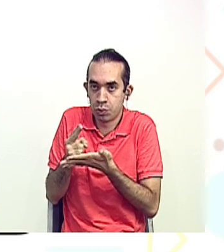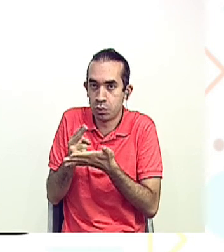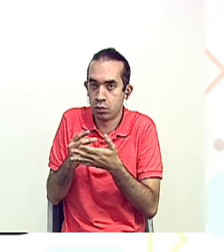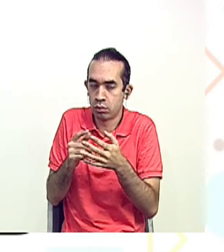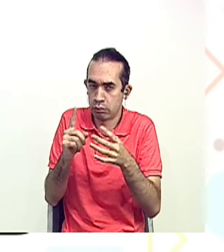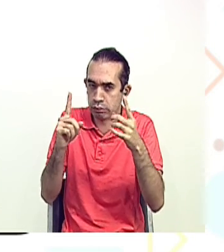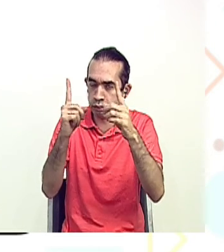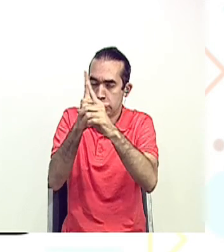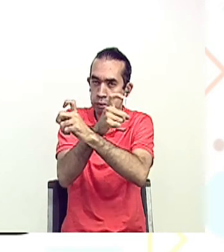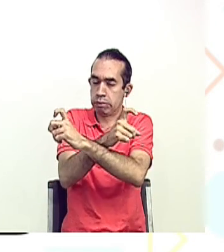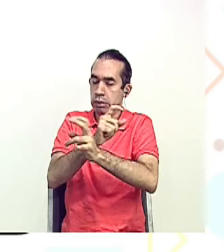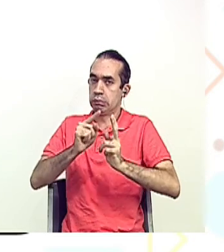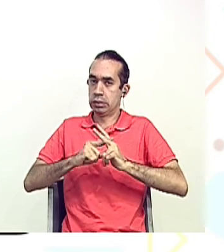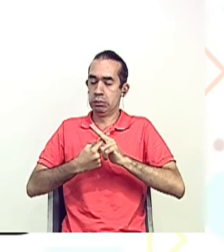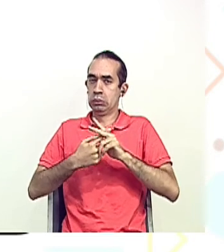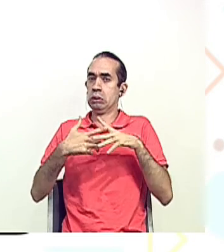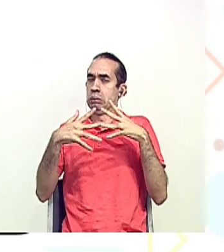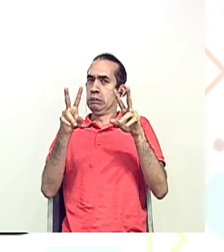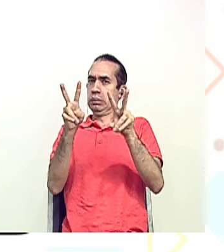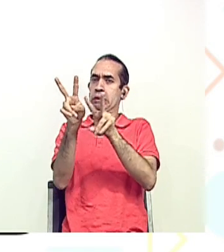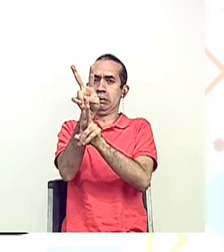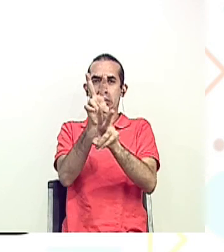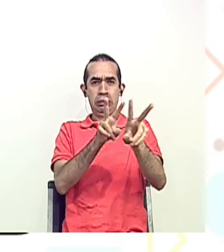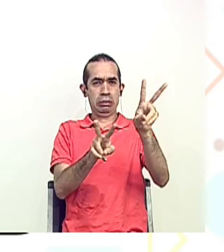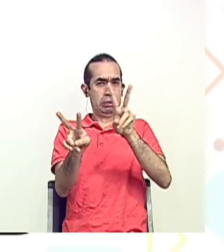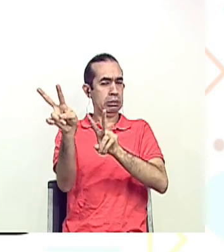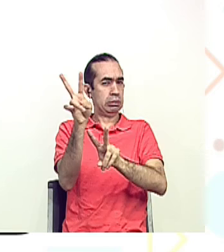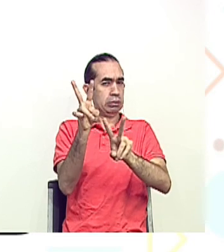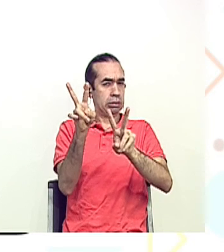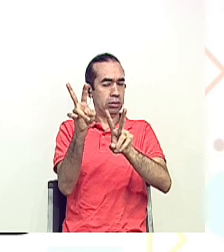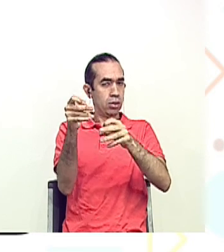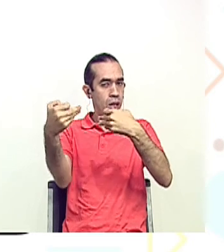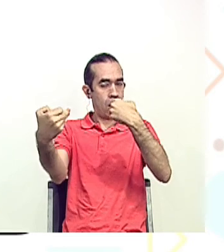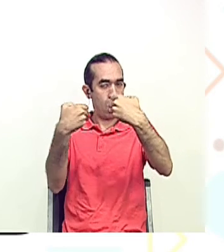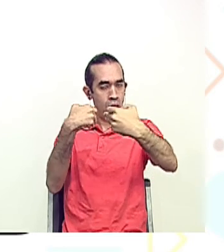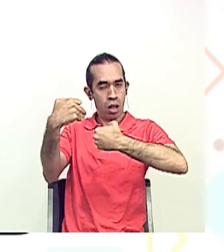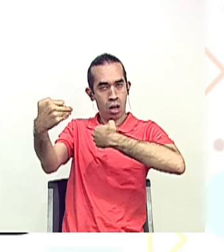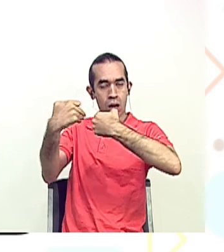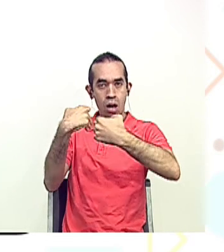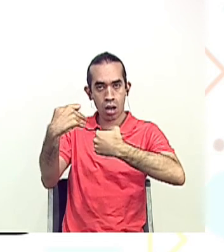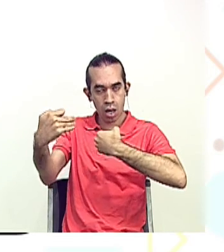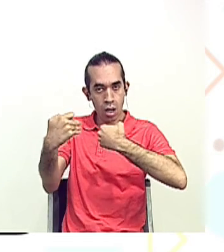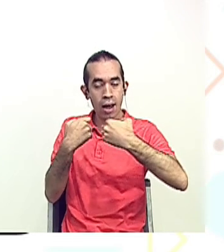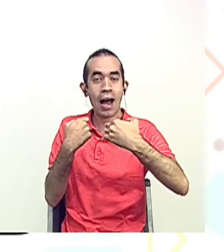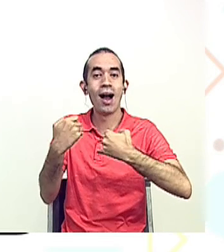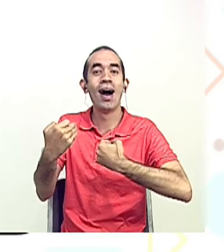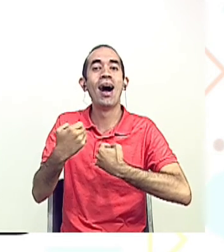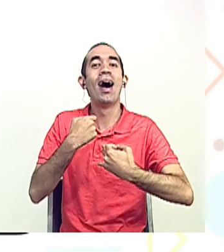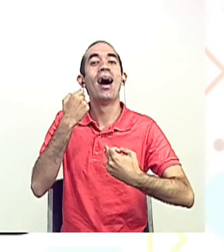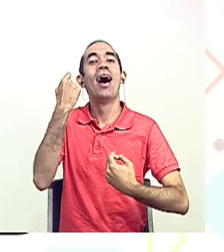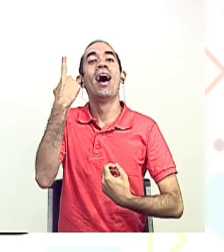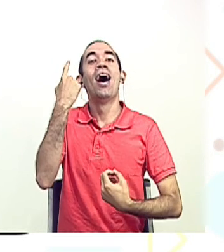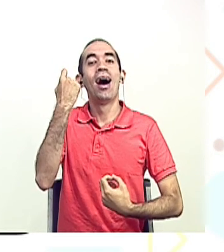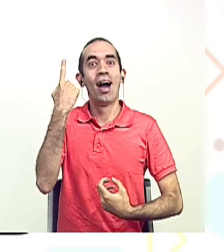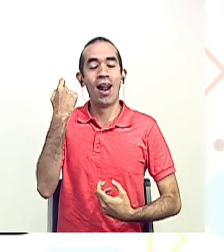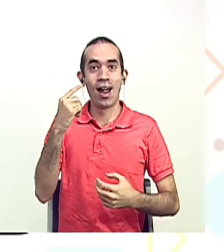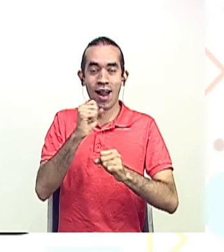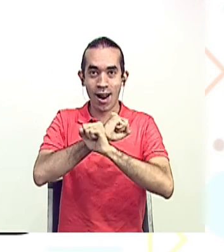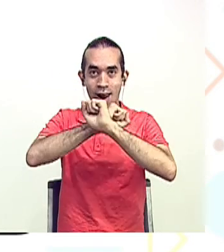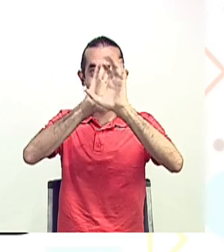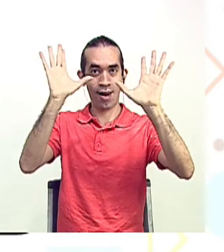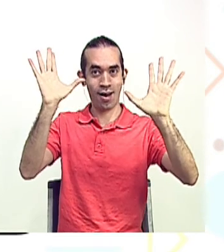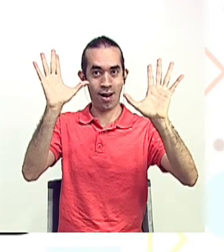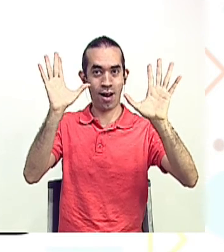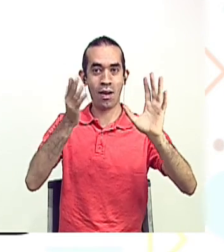poco complicado este tema, pero conforme usted lo fue explicando, ya me fue quedando un poco más claro y ya fui entendiendo